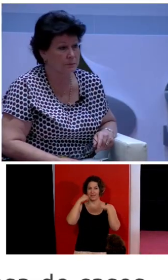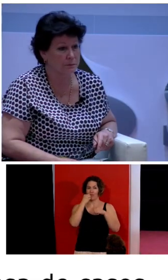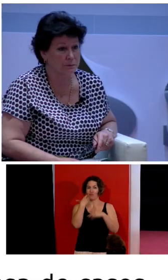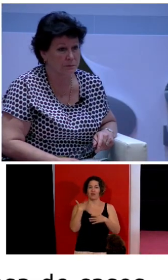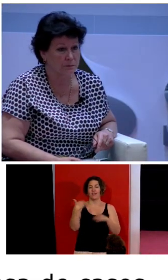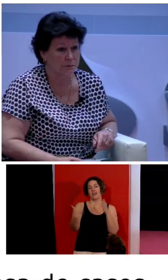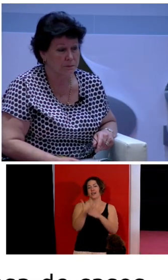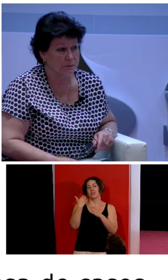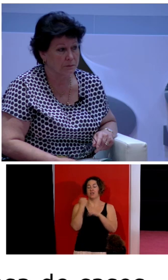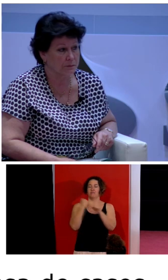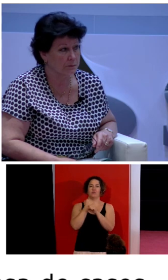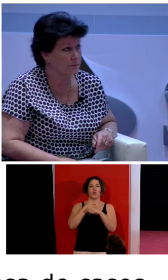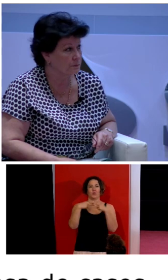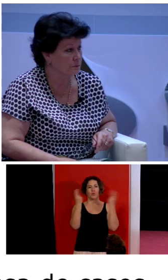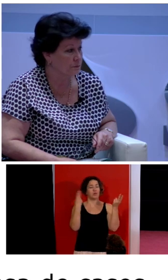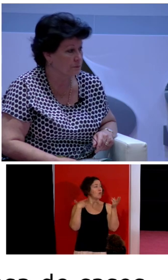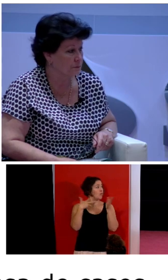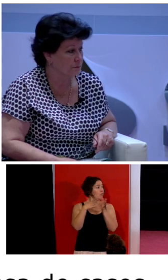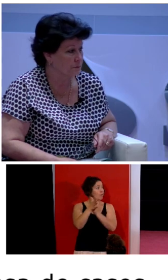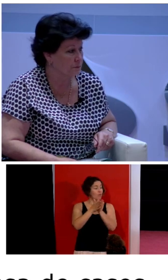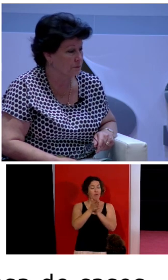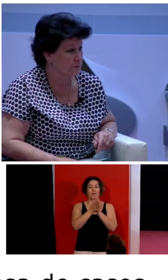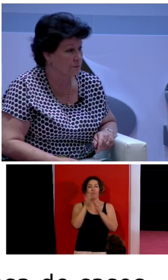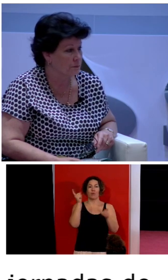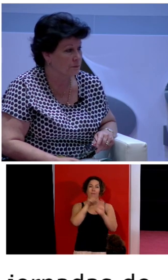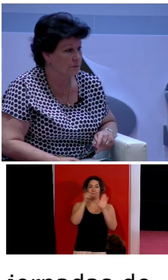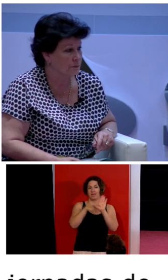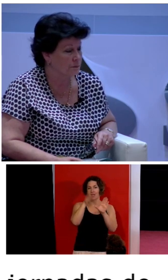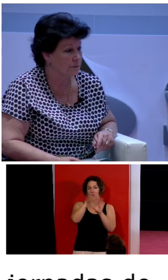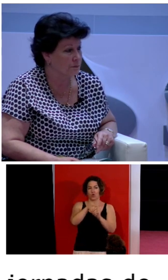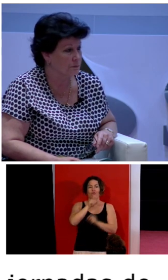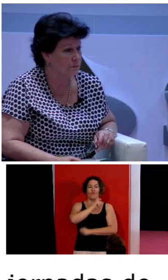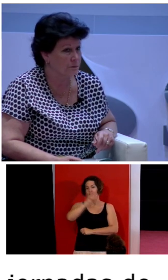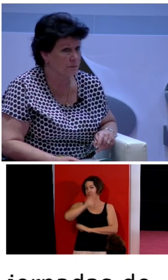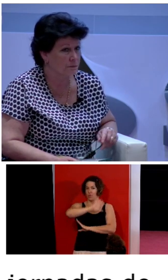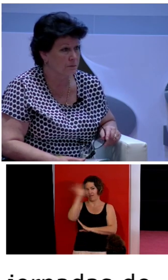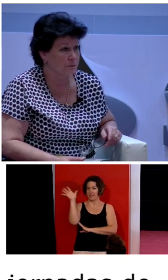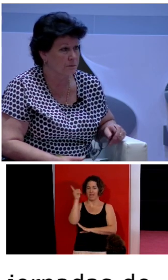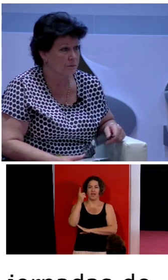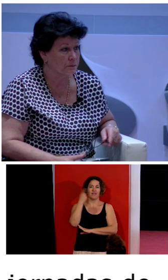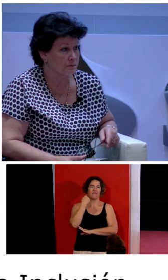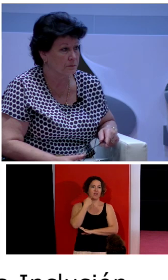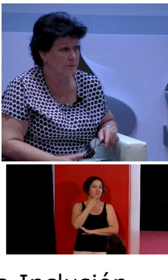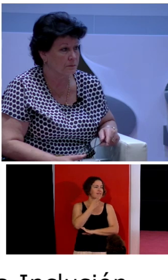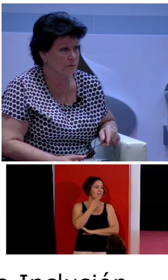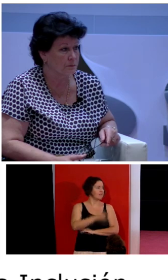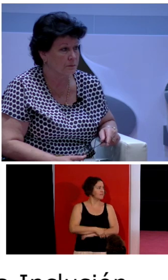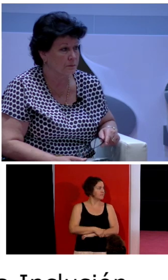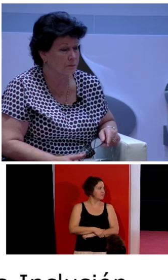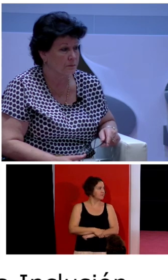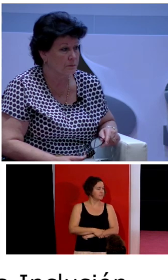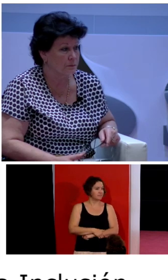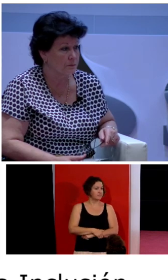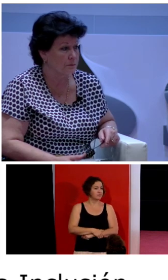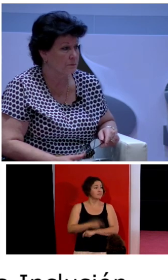jornadas de empleo público, promovidas por Plena Inclusión, Fundación Universia y el Banco Santander.